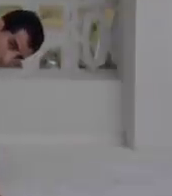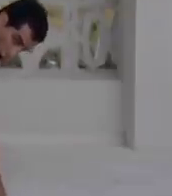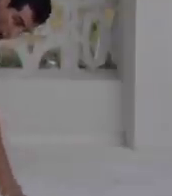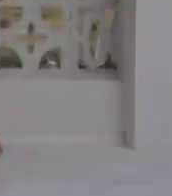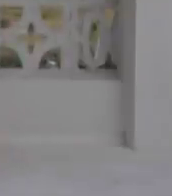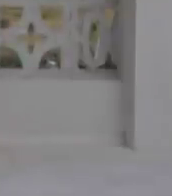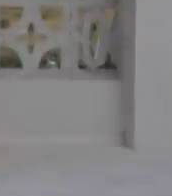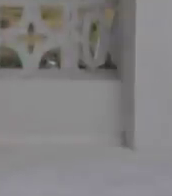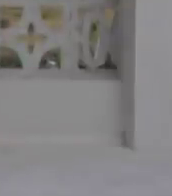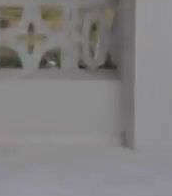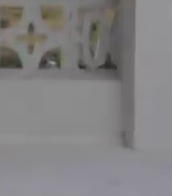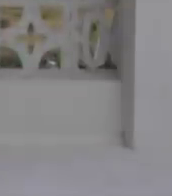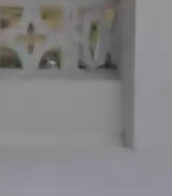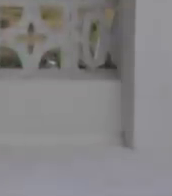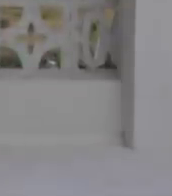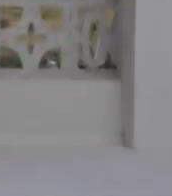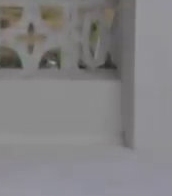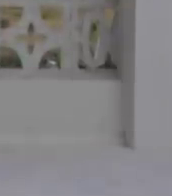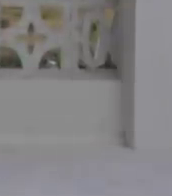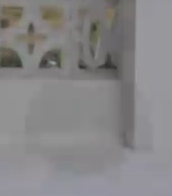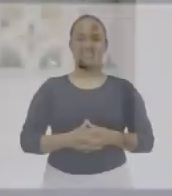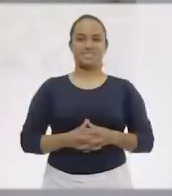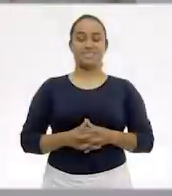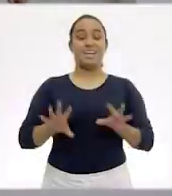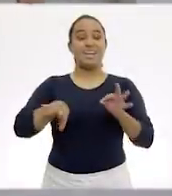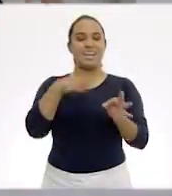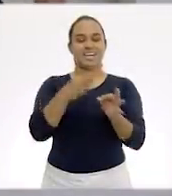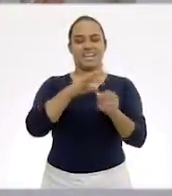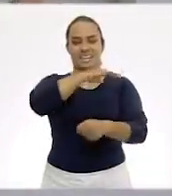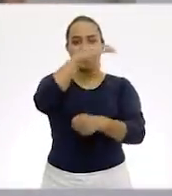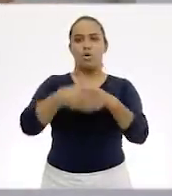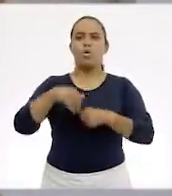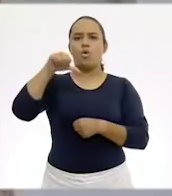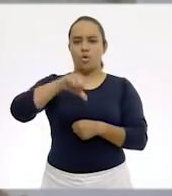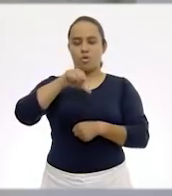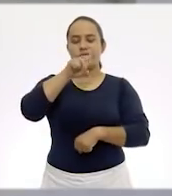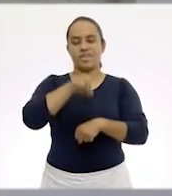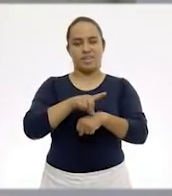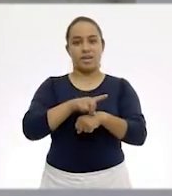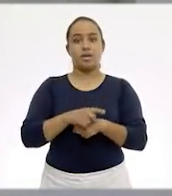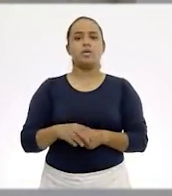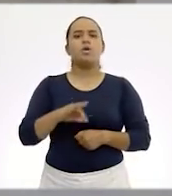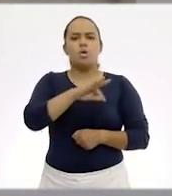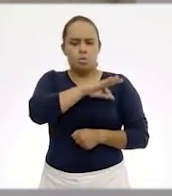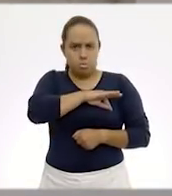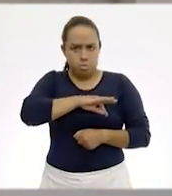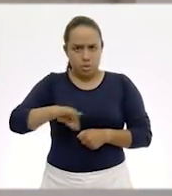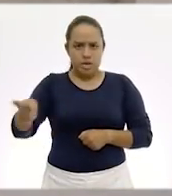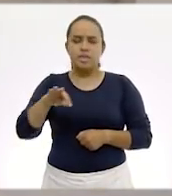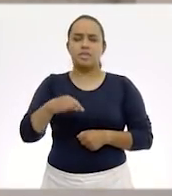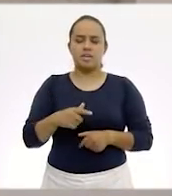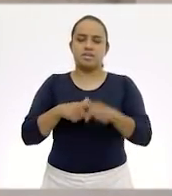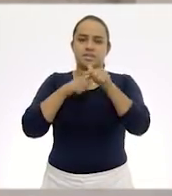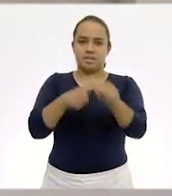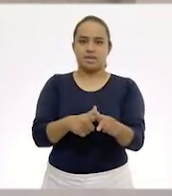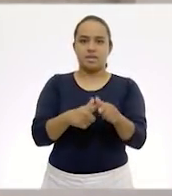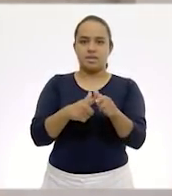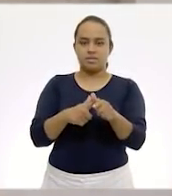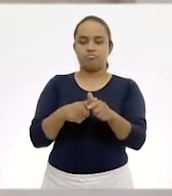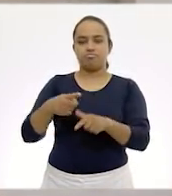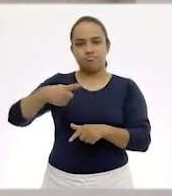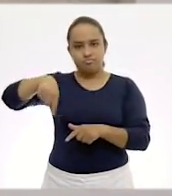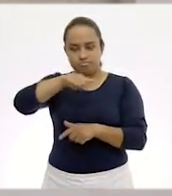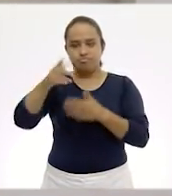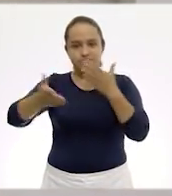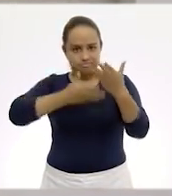7, 8. Con eso hemos terminado el día de hoy y podemos regresar a